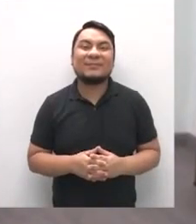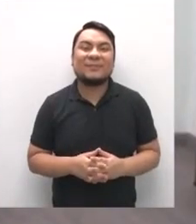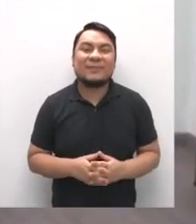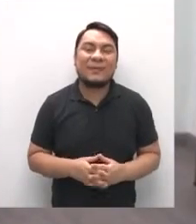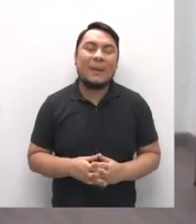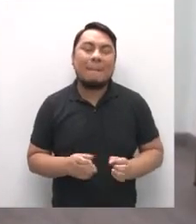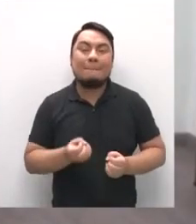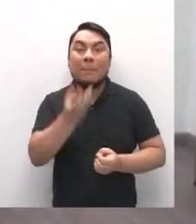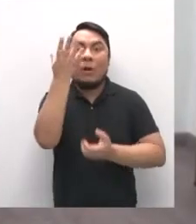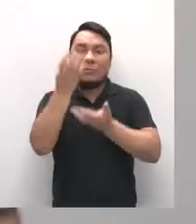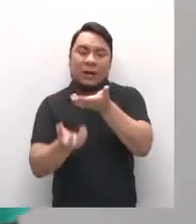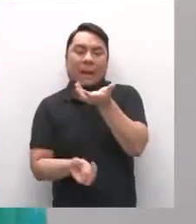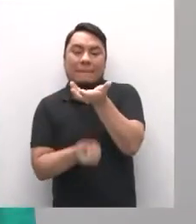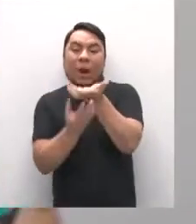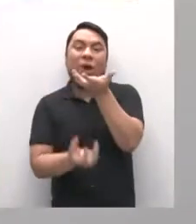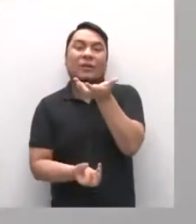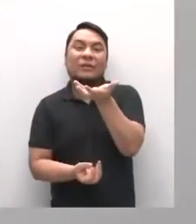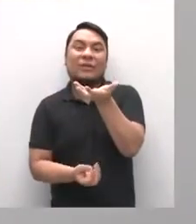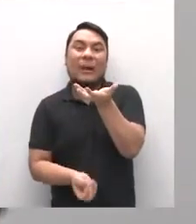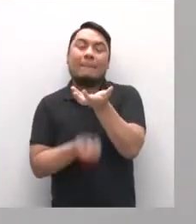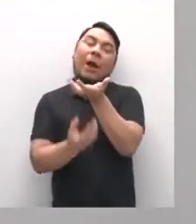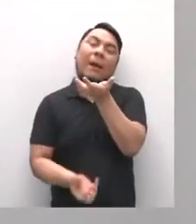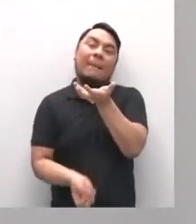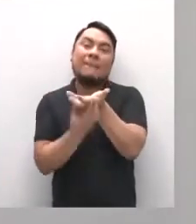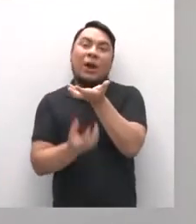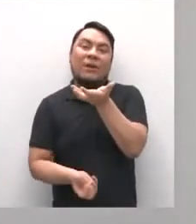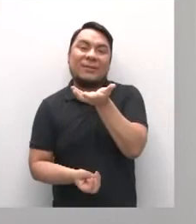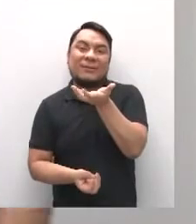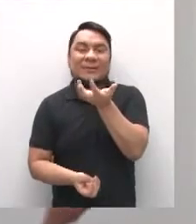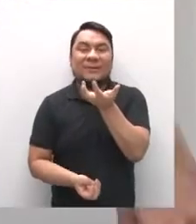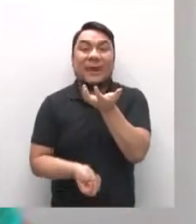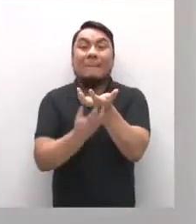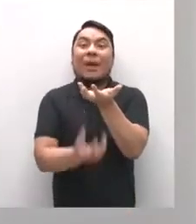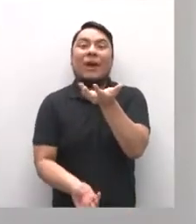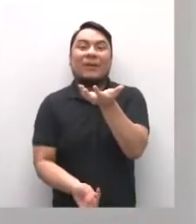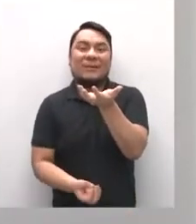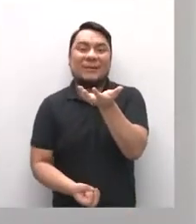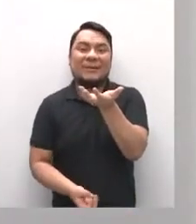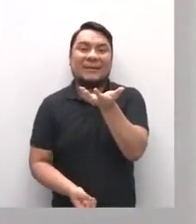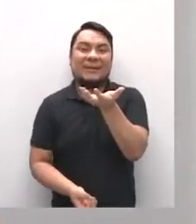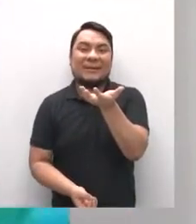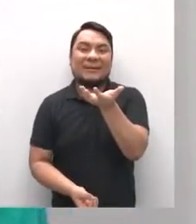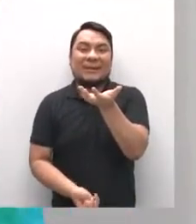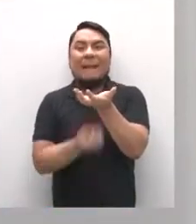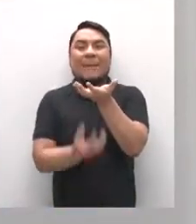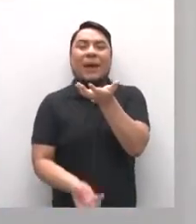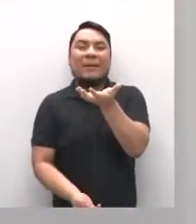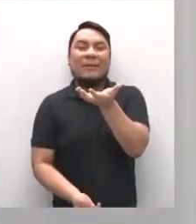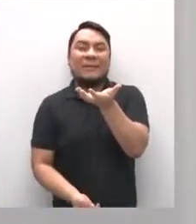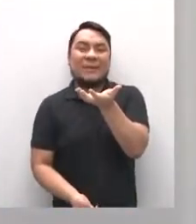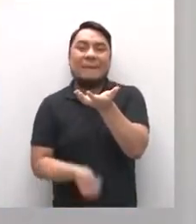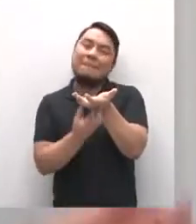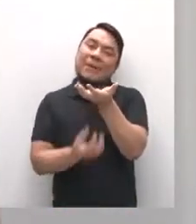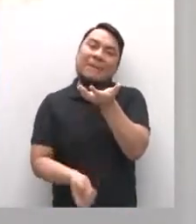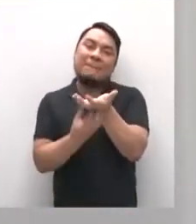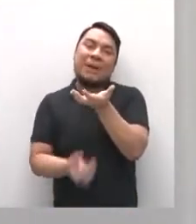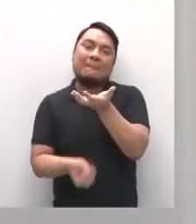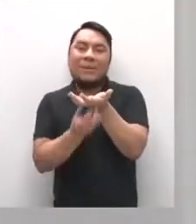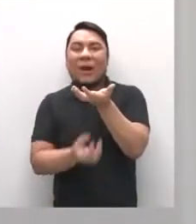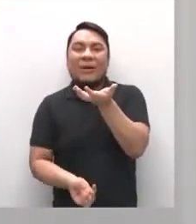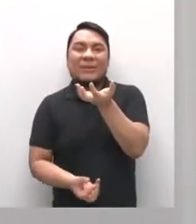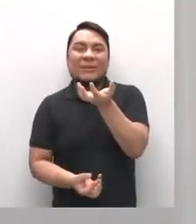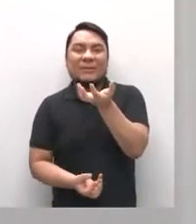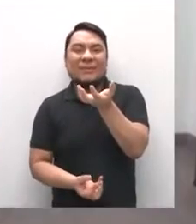¡Pa! ¡Pa! ¡Pa! ¡Pa! ¡Pa! ¡Pa! ¡Pa!